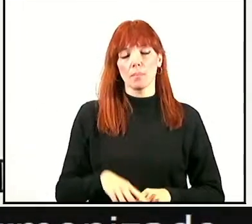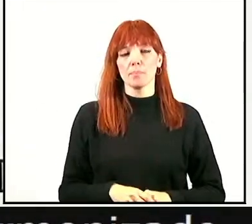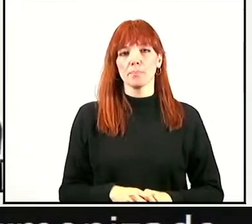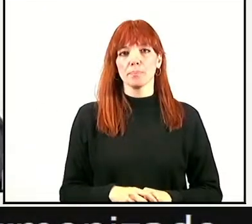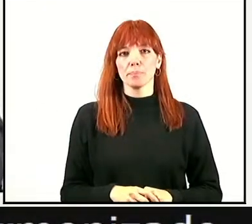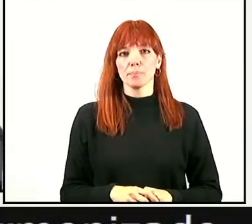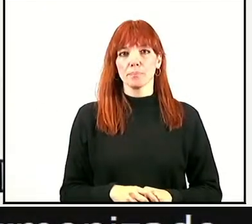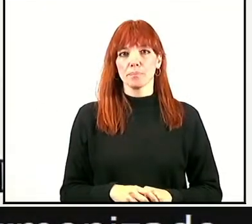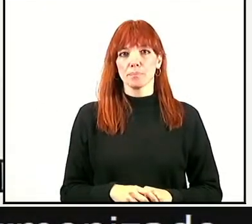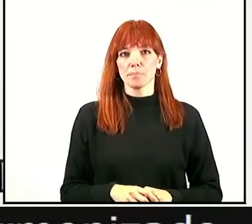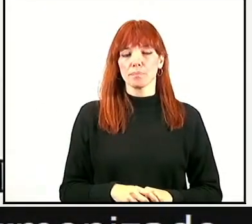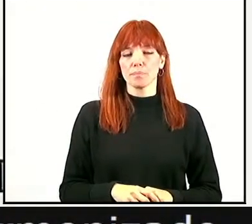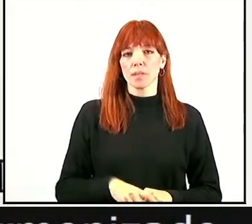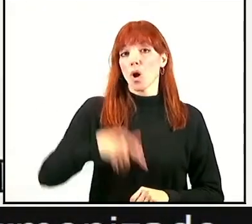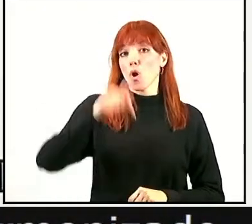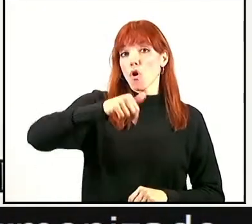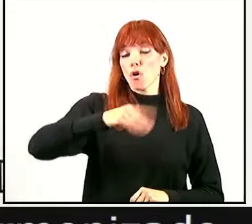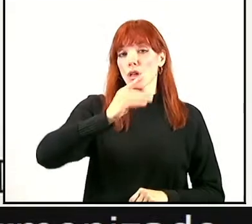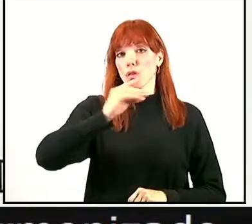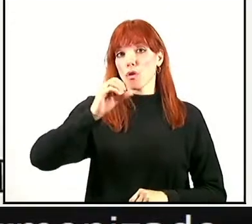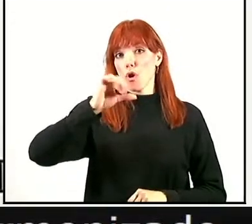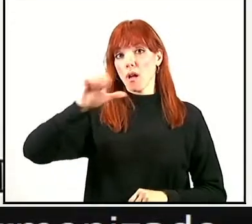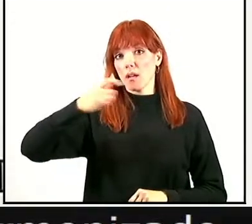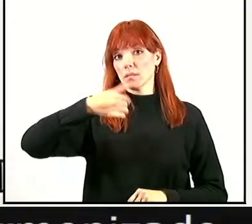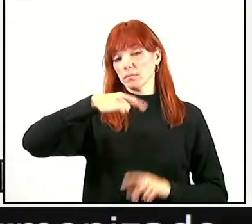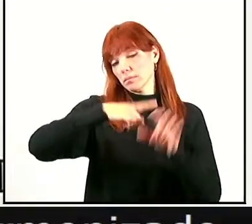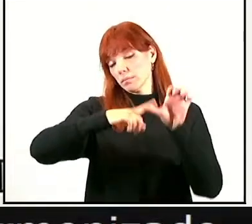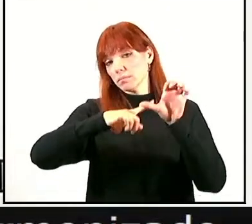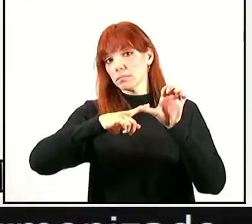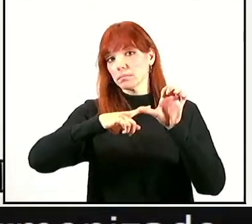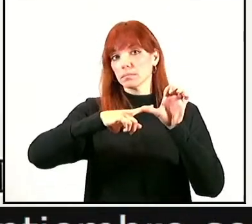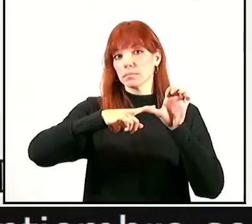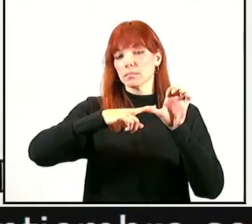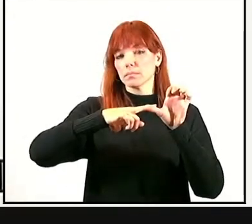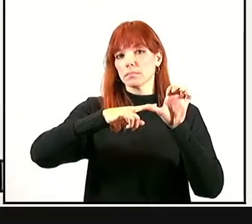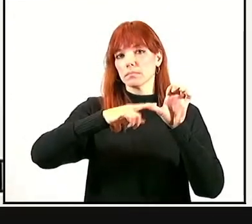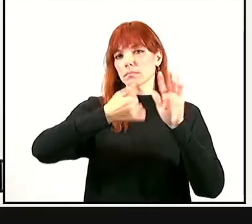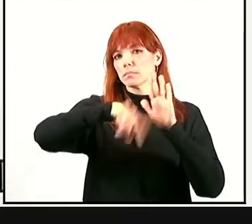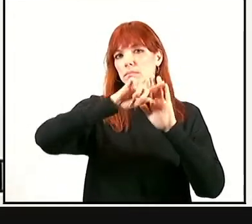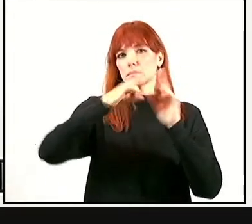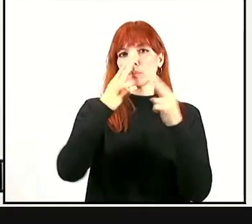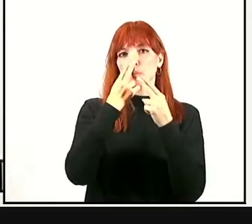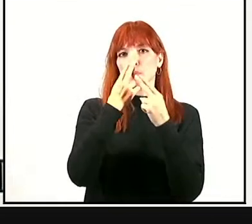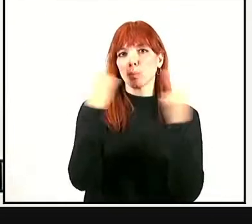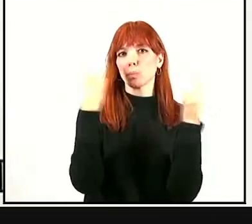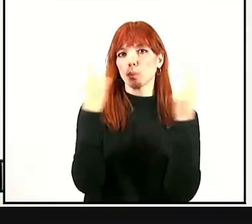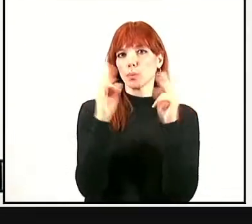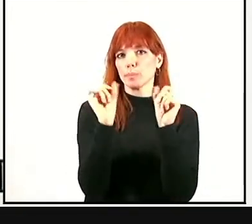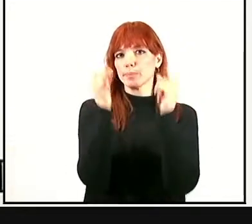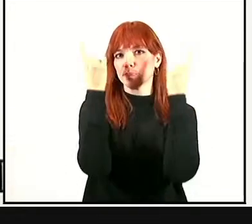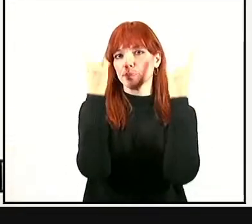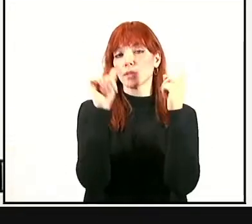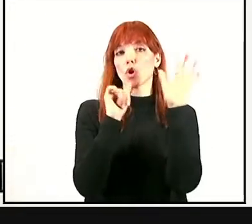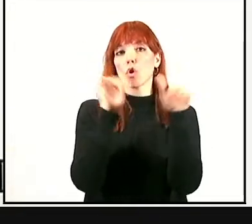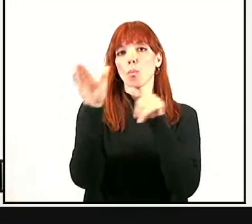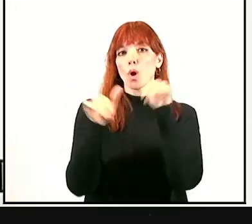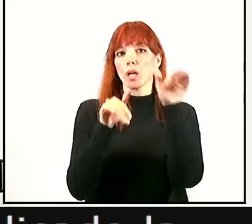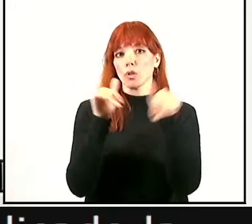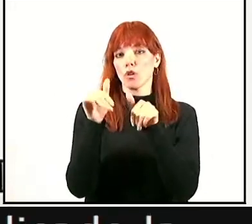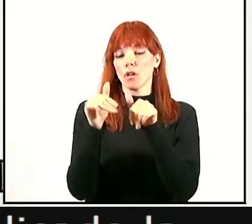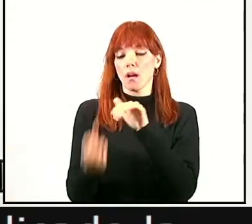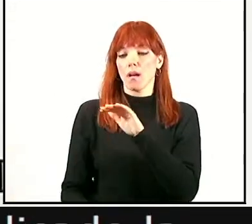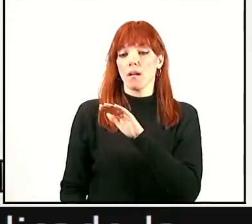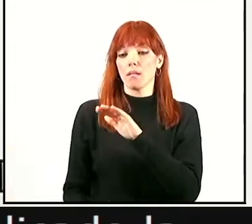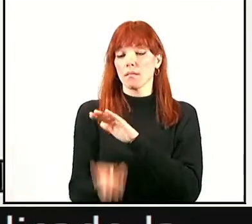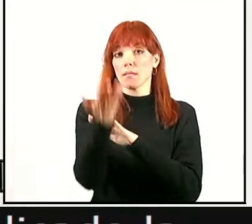Hoy el Diario Oficial de Extremadura ha publicado la convocatoria por la que se